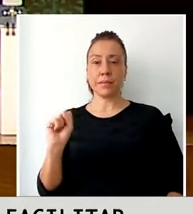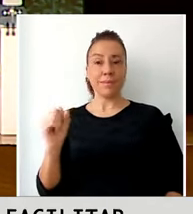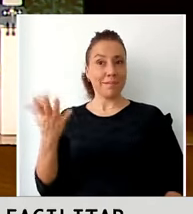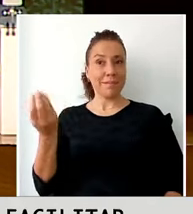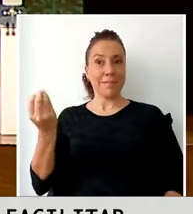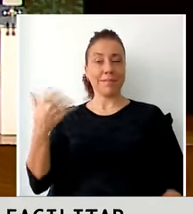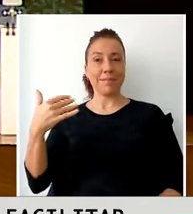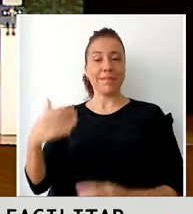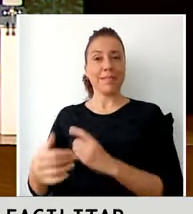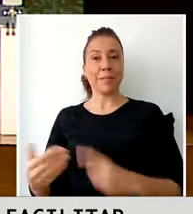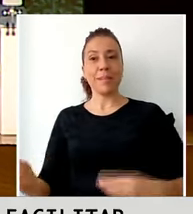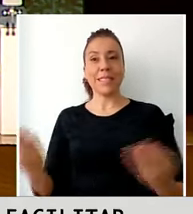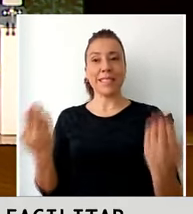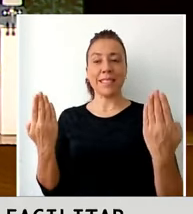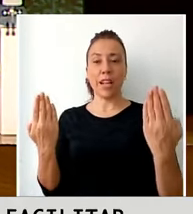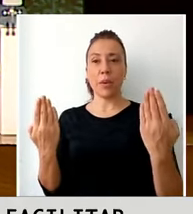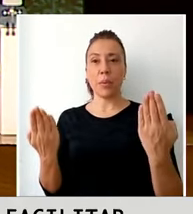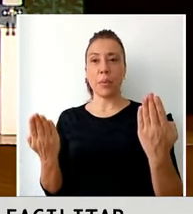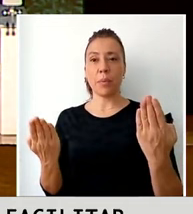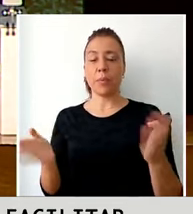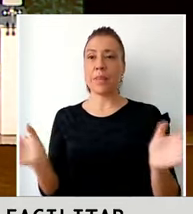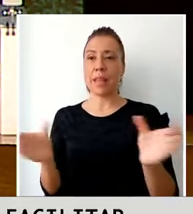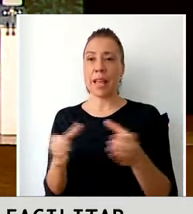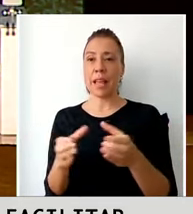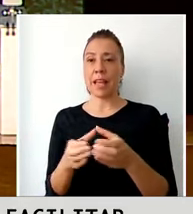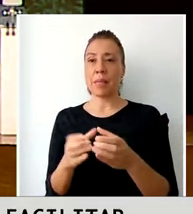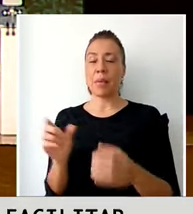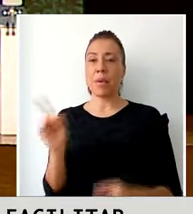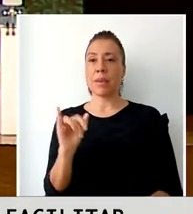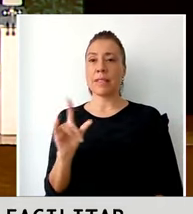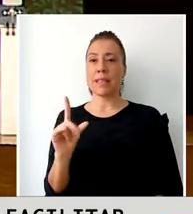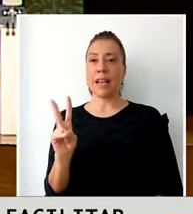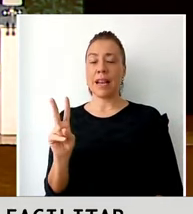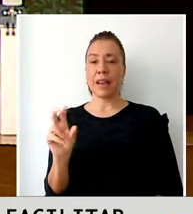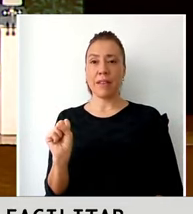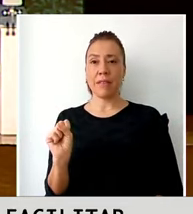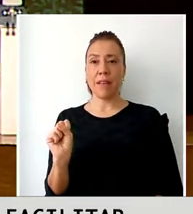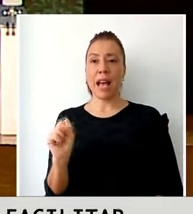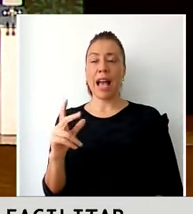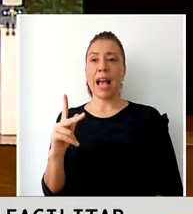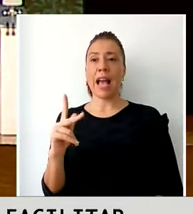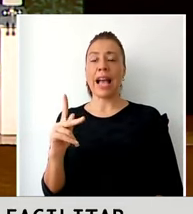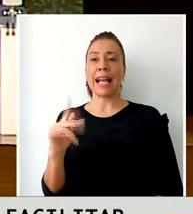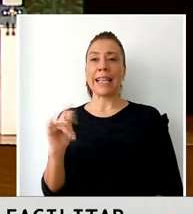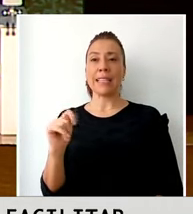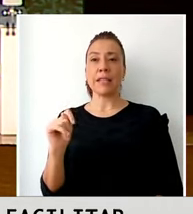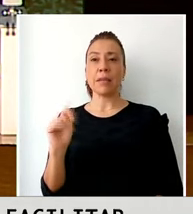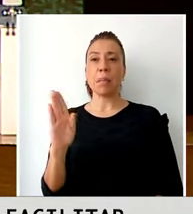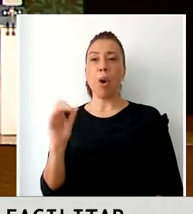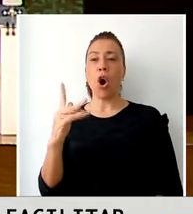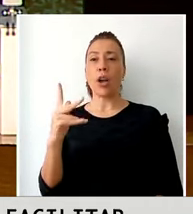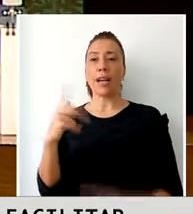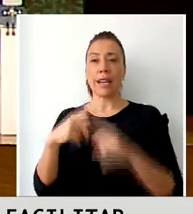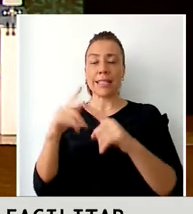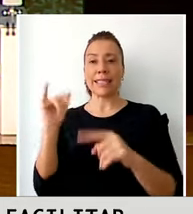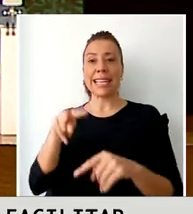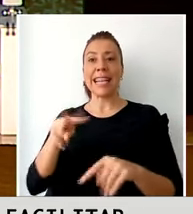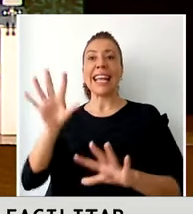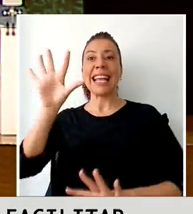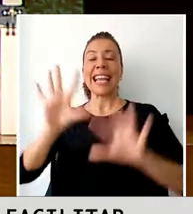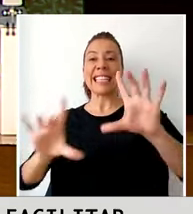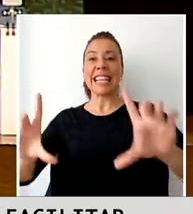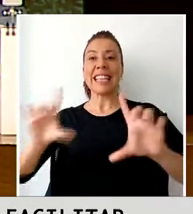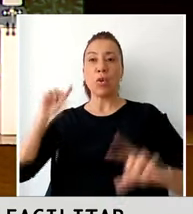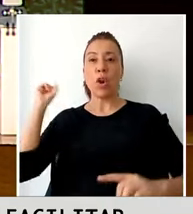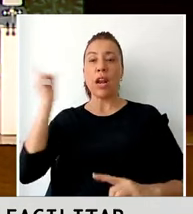saludar al equipo Silva de Kick boxing tienen 15 títulos nacionales hoy día nos